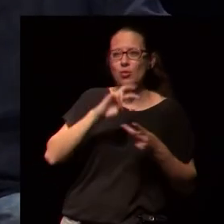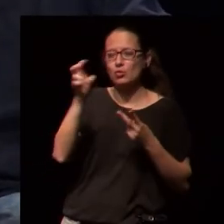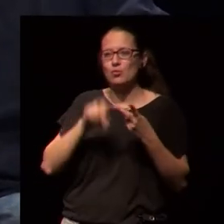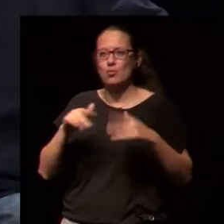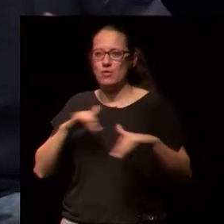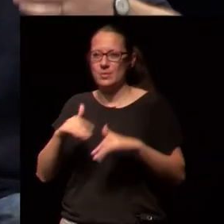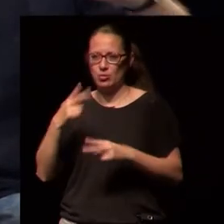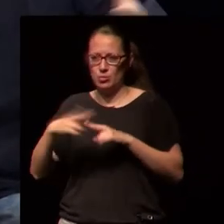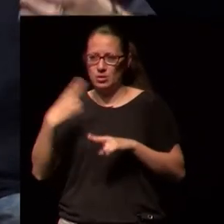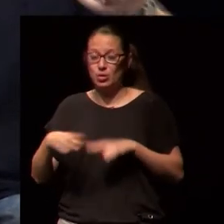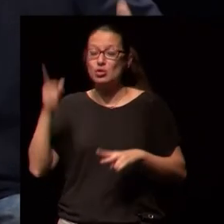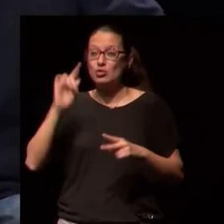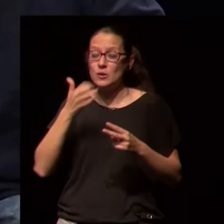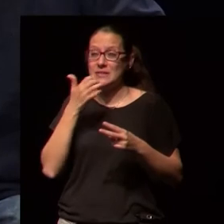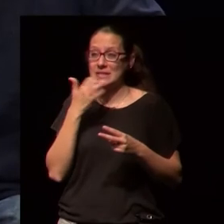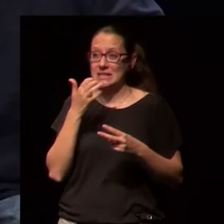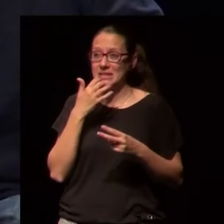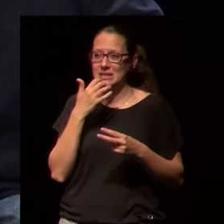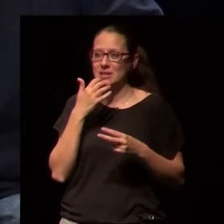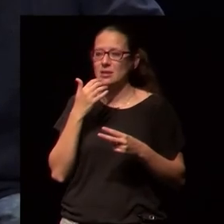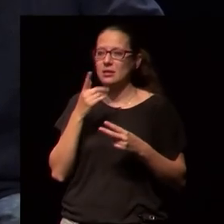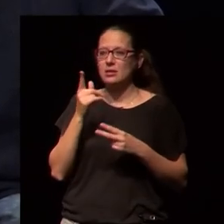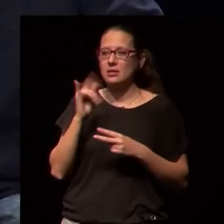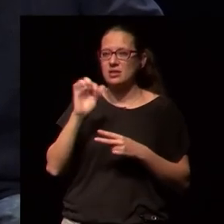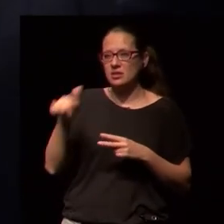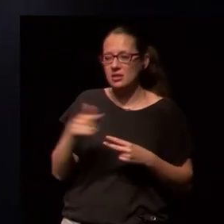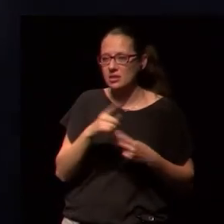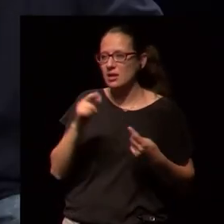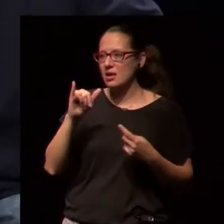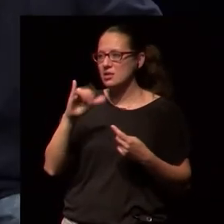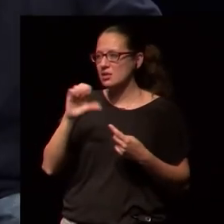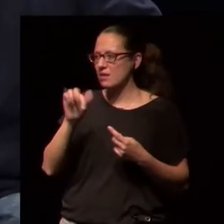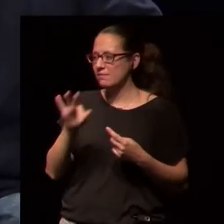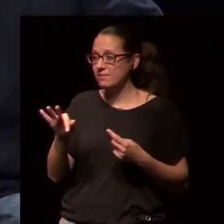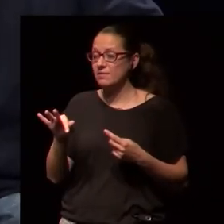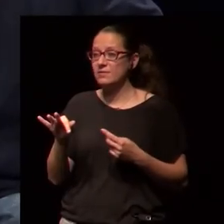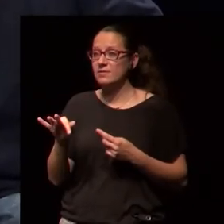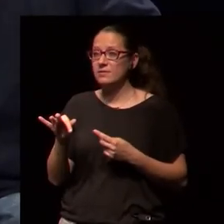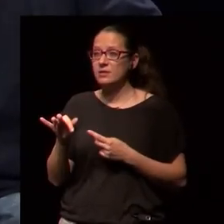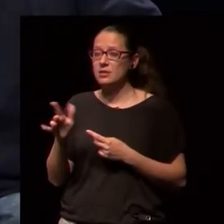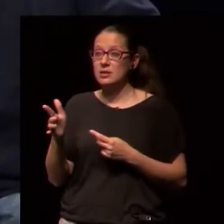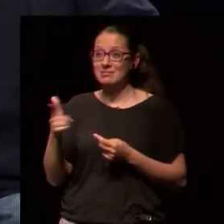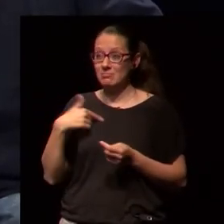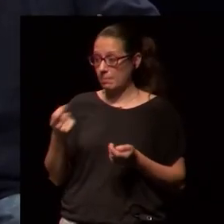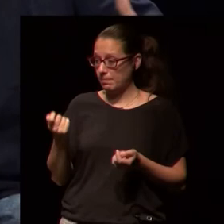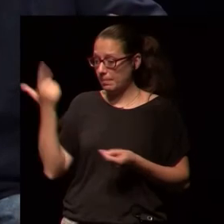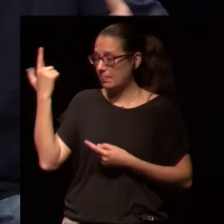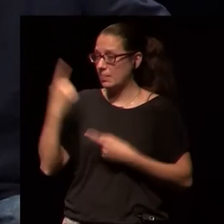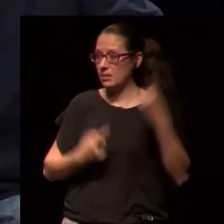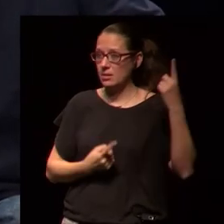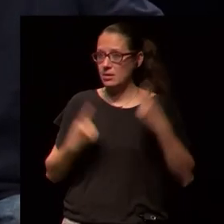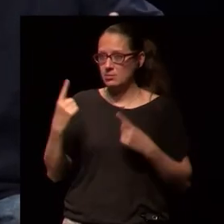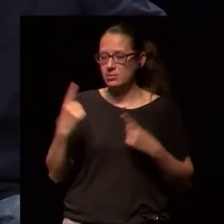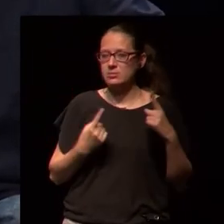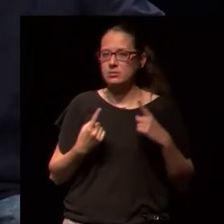solamente cuando conjugamos aquí en ICAF, en estas pocas ocasiones que se dan